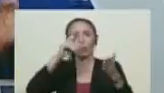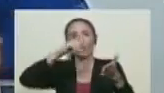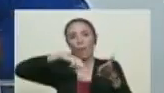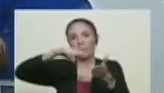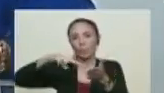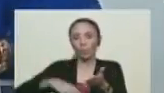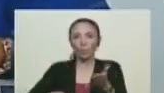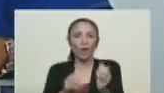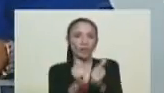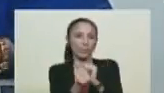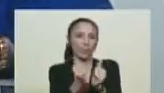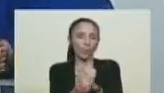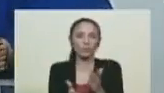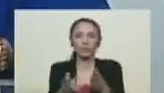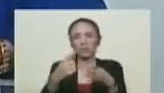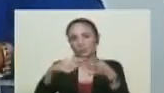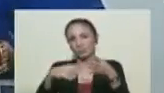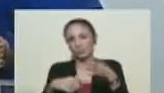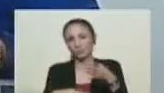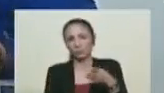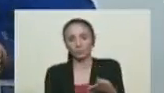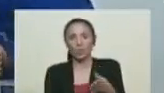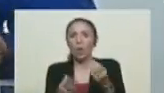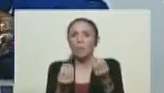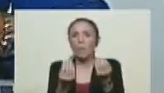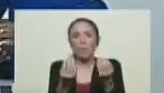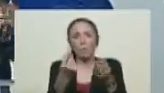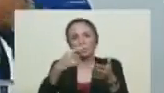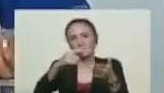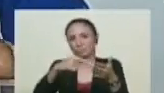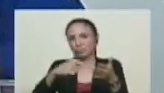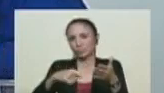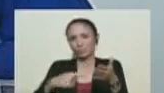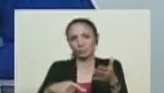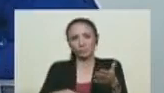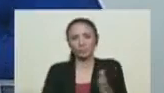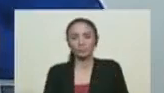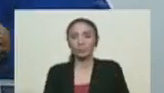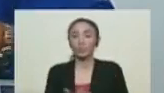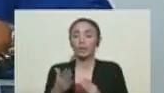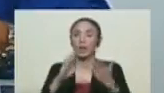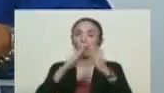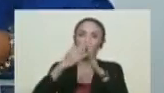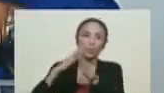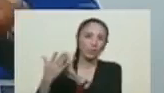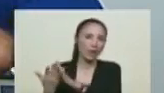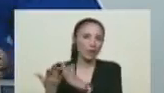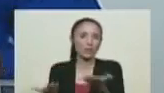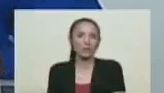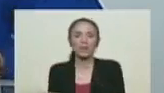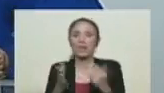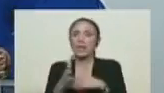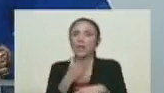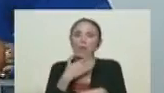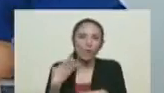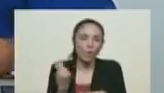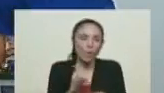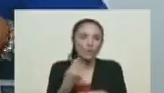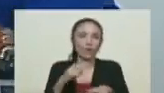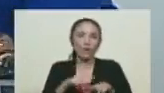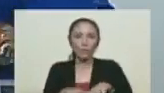el deportista, el luchador sindical, el comunero, la comunera, el joven,